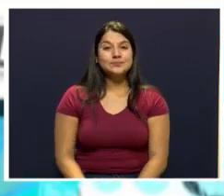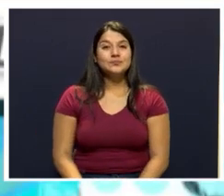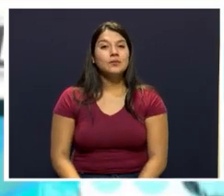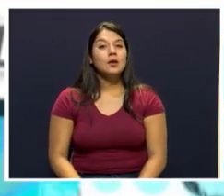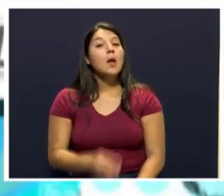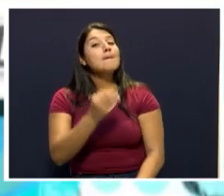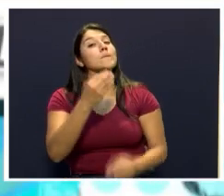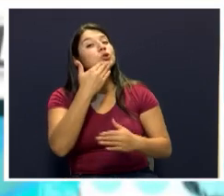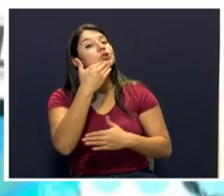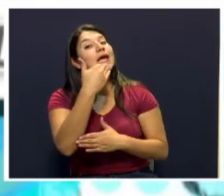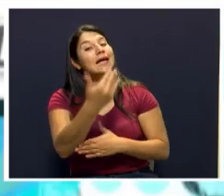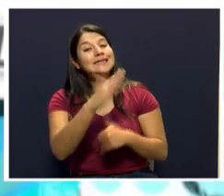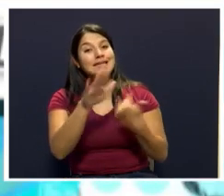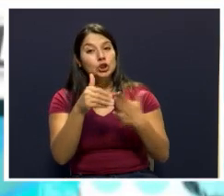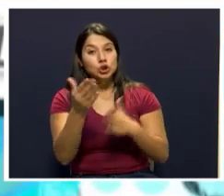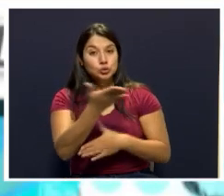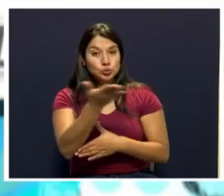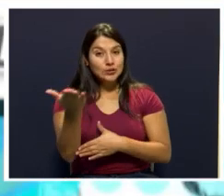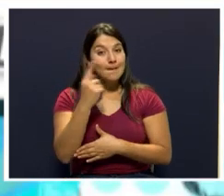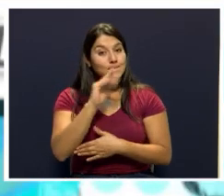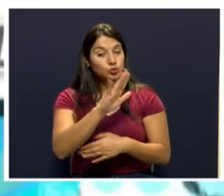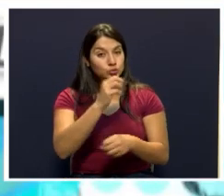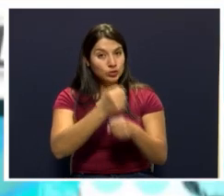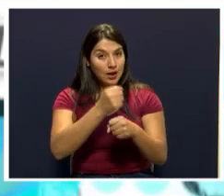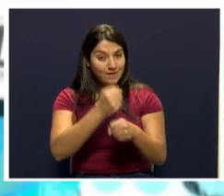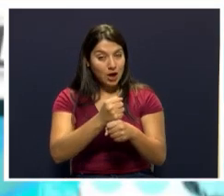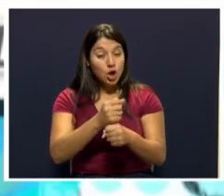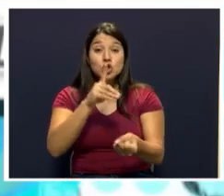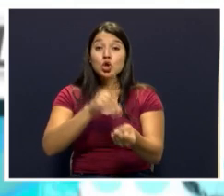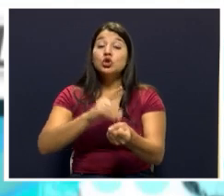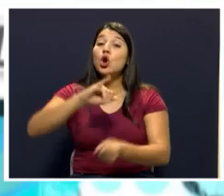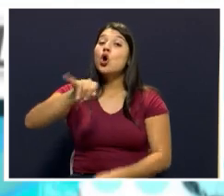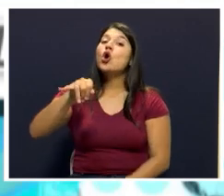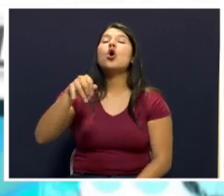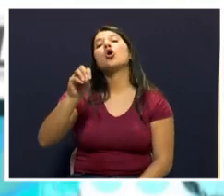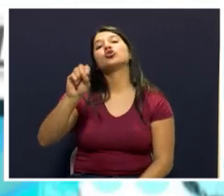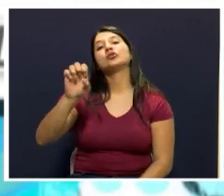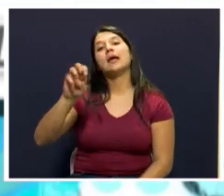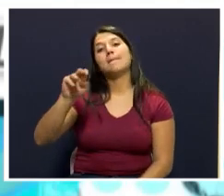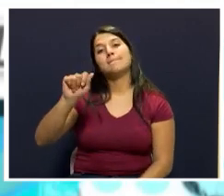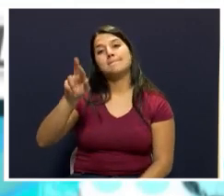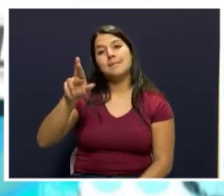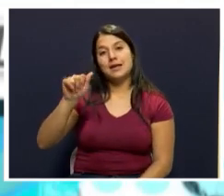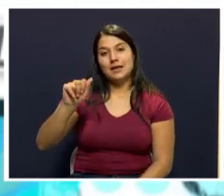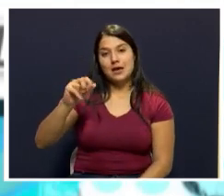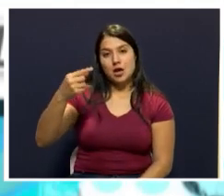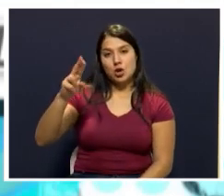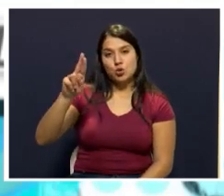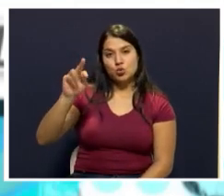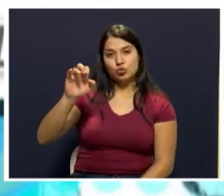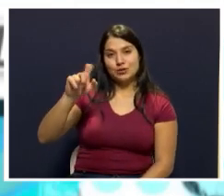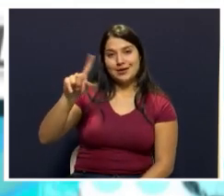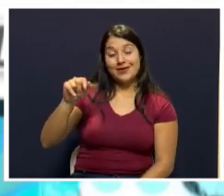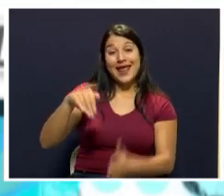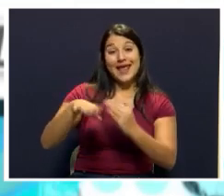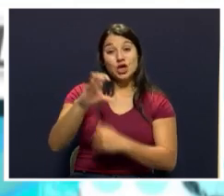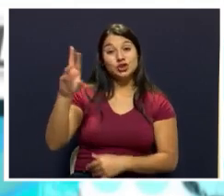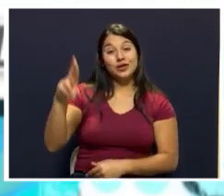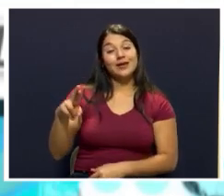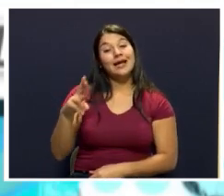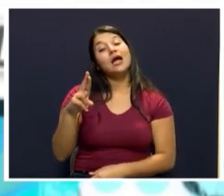Muchísimas gracias a todos ustedes por su trabajo. El doctor José María Gutiérrez, en directo en Costa Rica Noticias. Gracias,